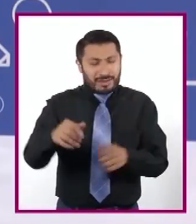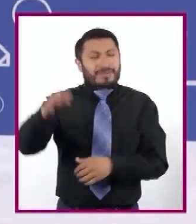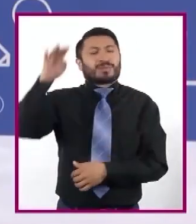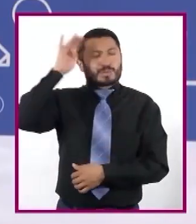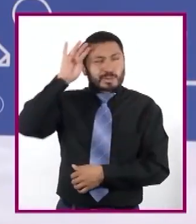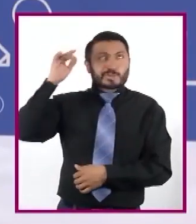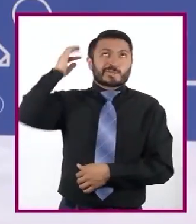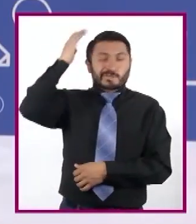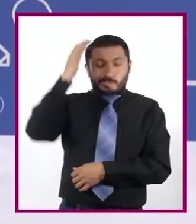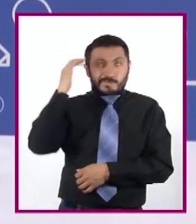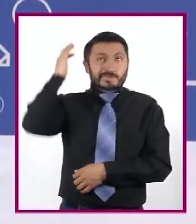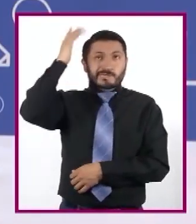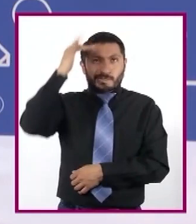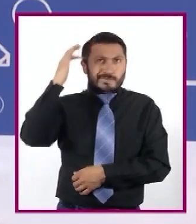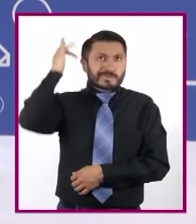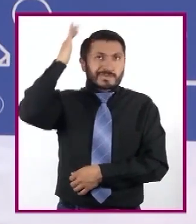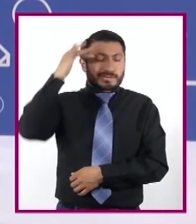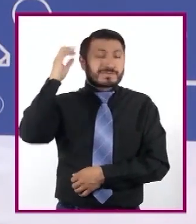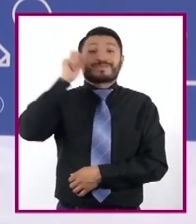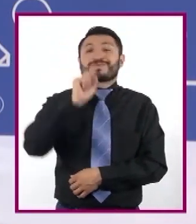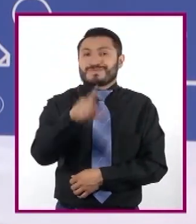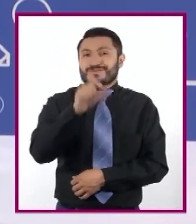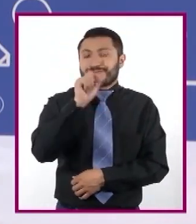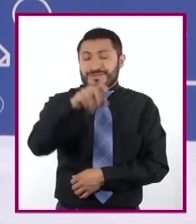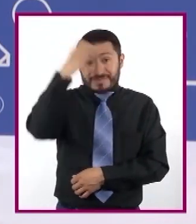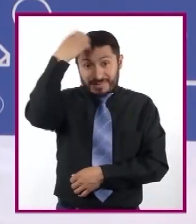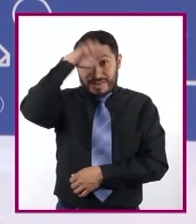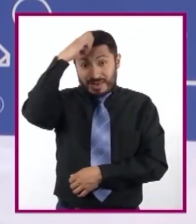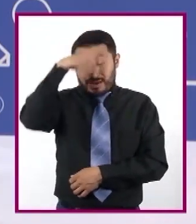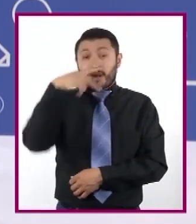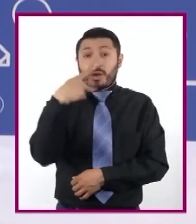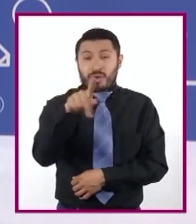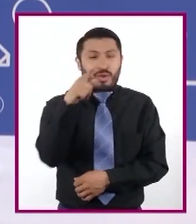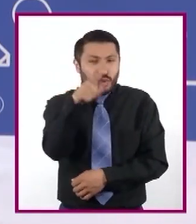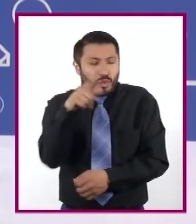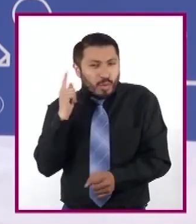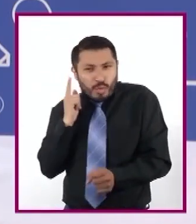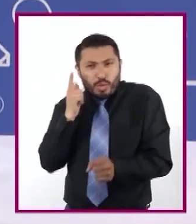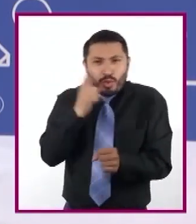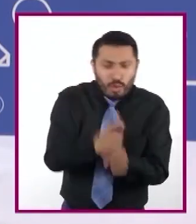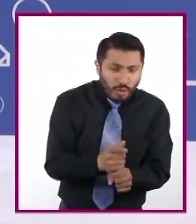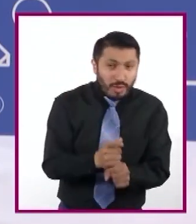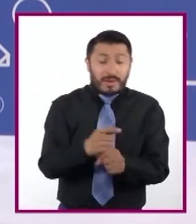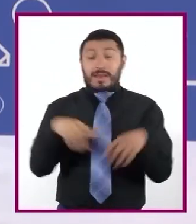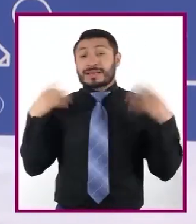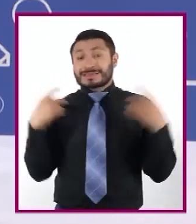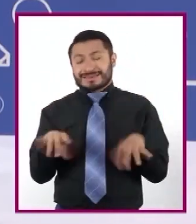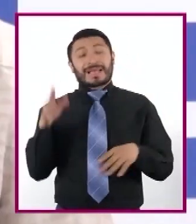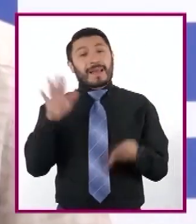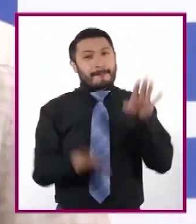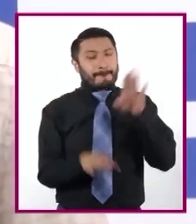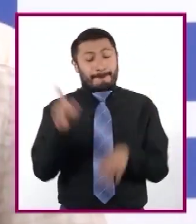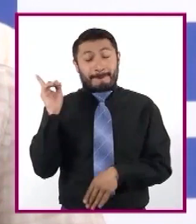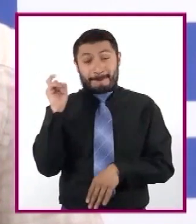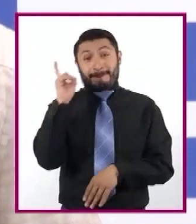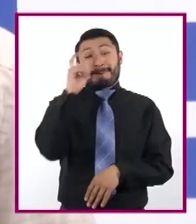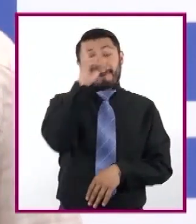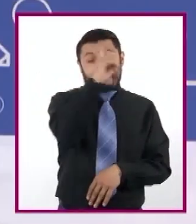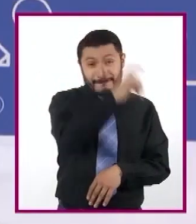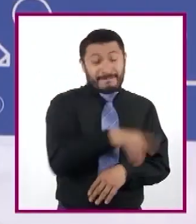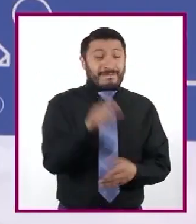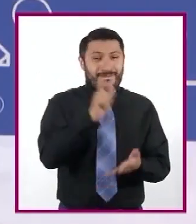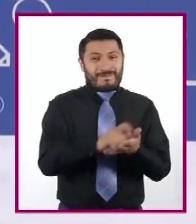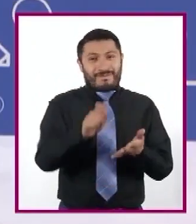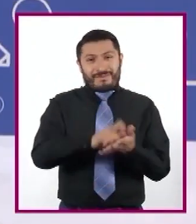y reflexionan sobre su propia experiencia, se darán cuenta de que existe cierta complejidad al realizar un texto propio o